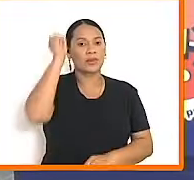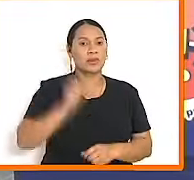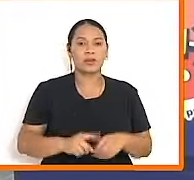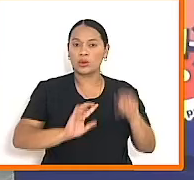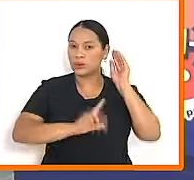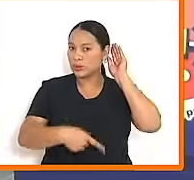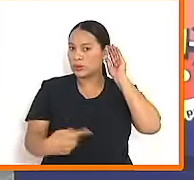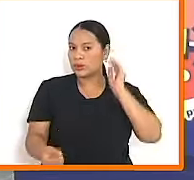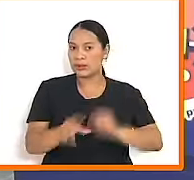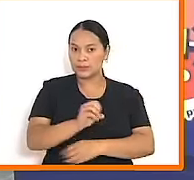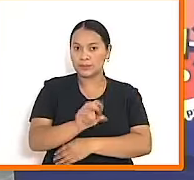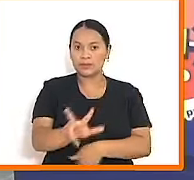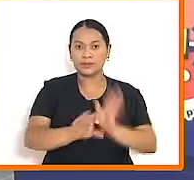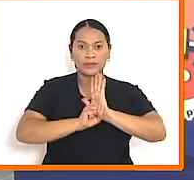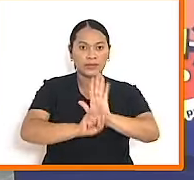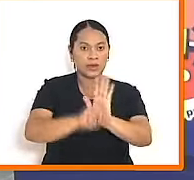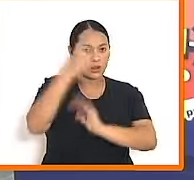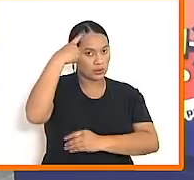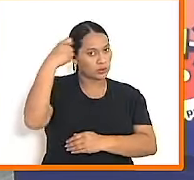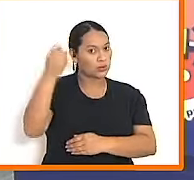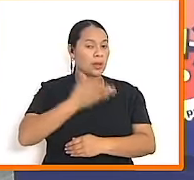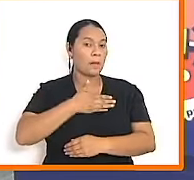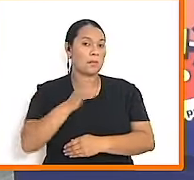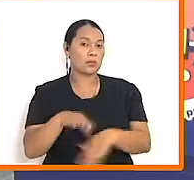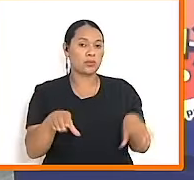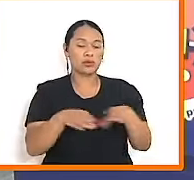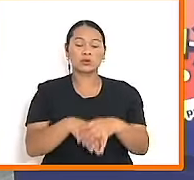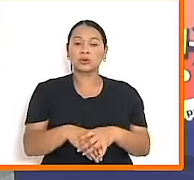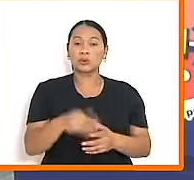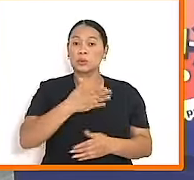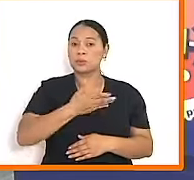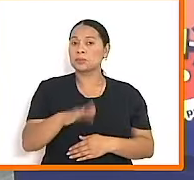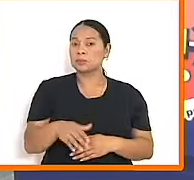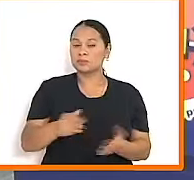con su símbolo de sueños muerto. Fue el que se pagaron más de